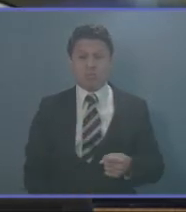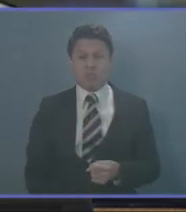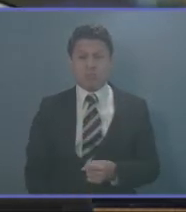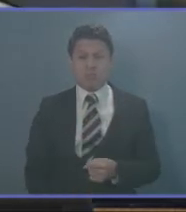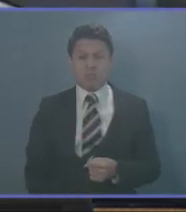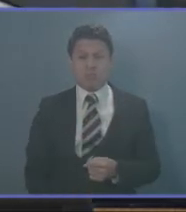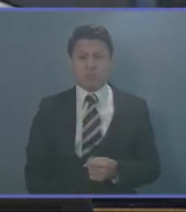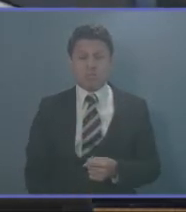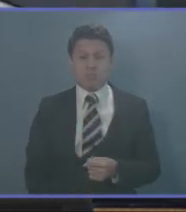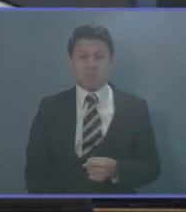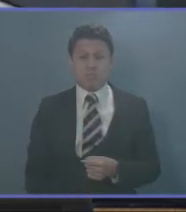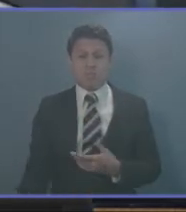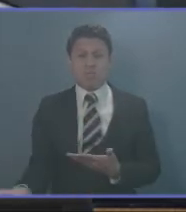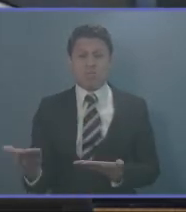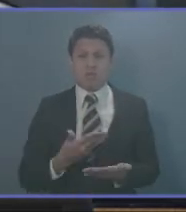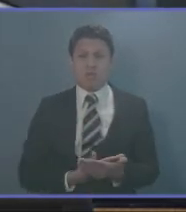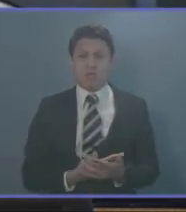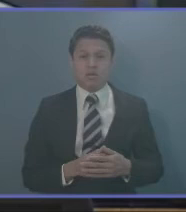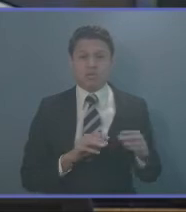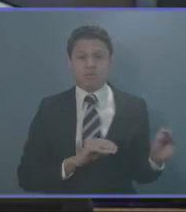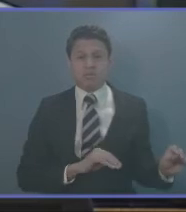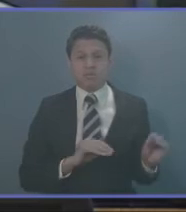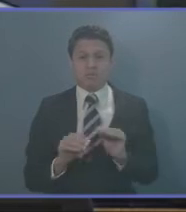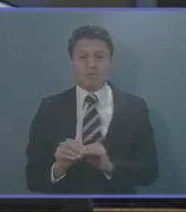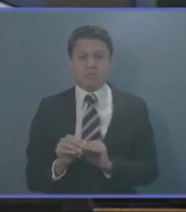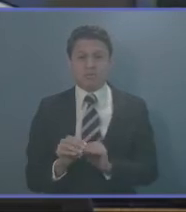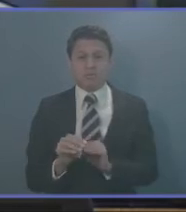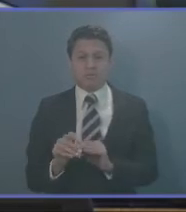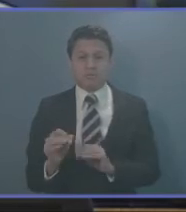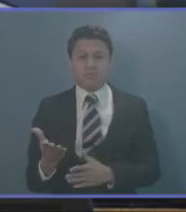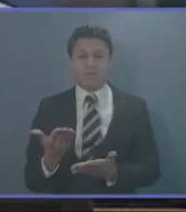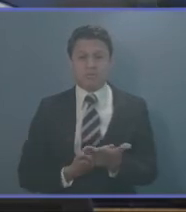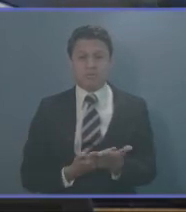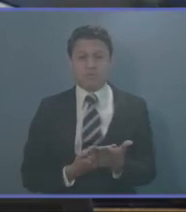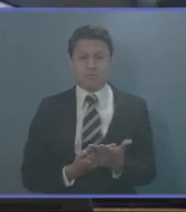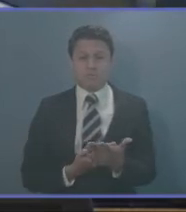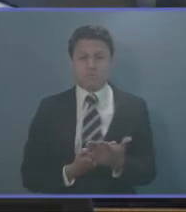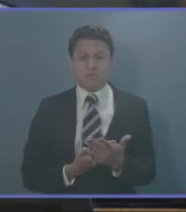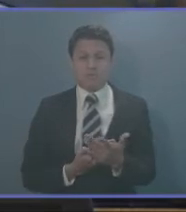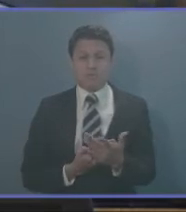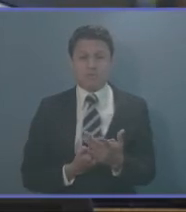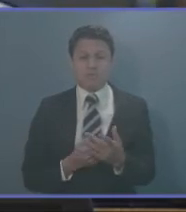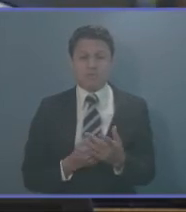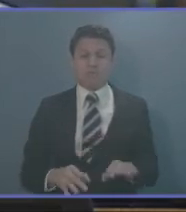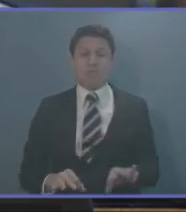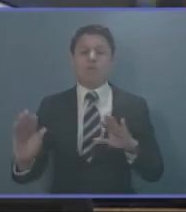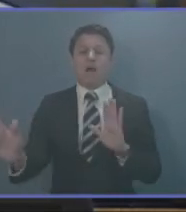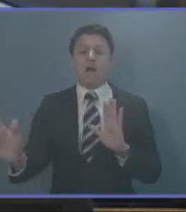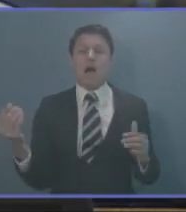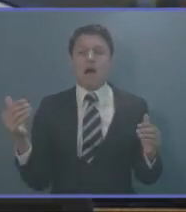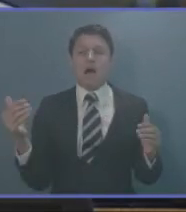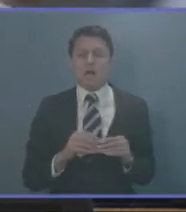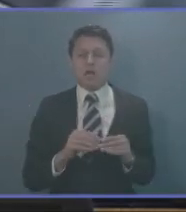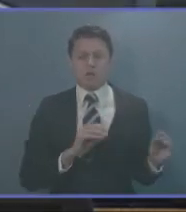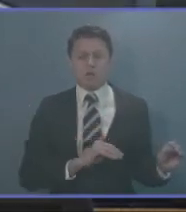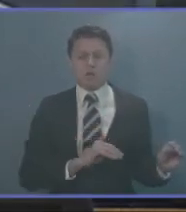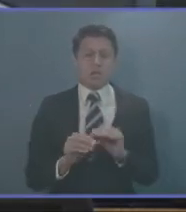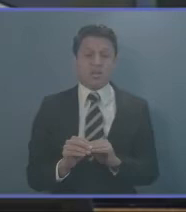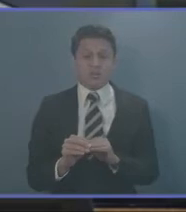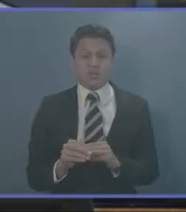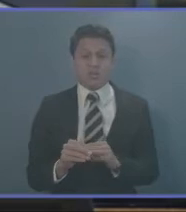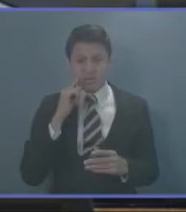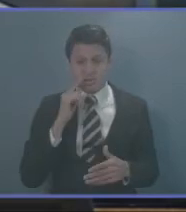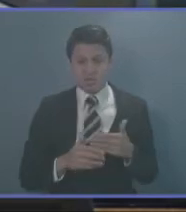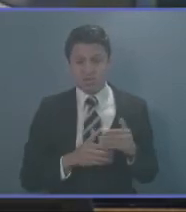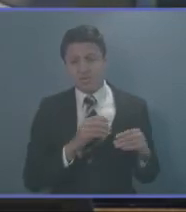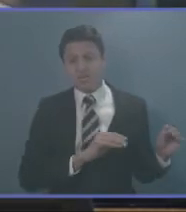dólares. 4. De 2.000 dólares con un centavo a 3.000 dólares, 20 dólares,